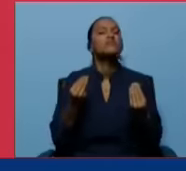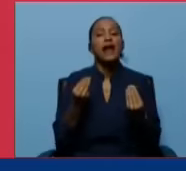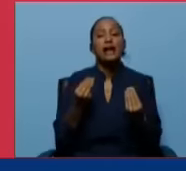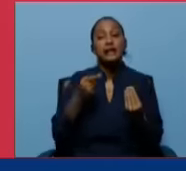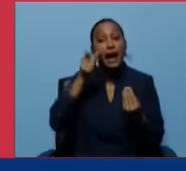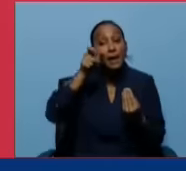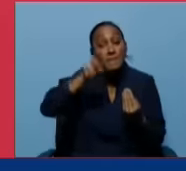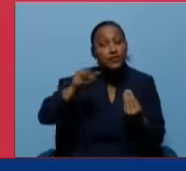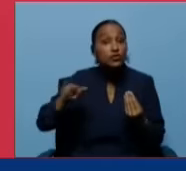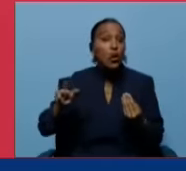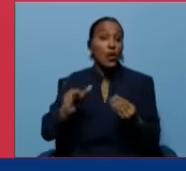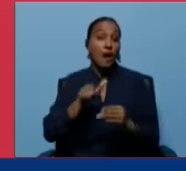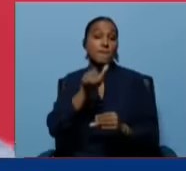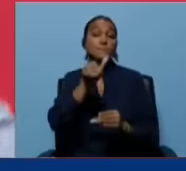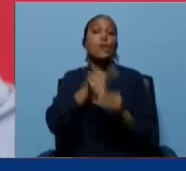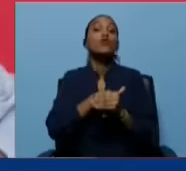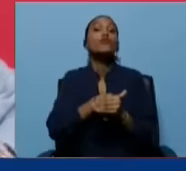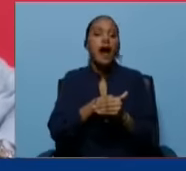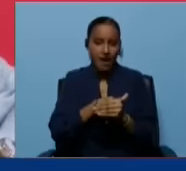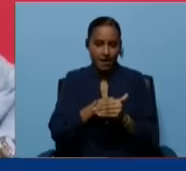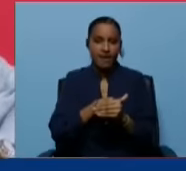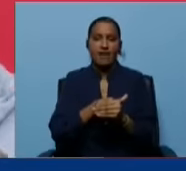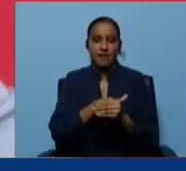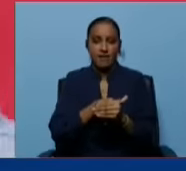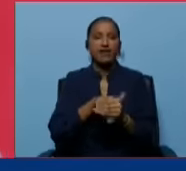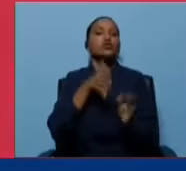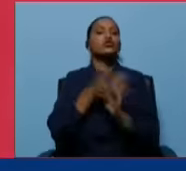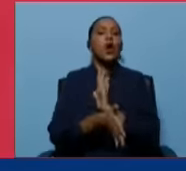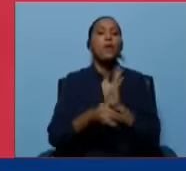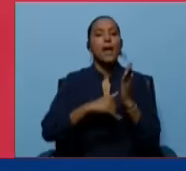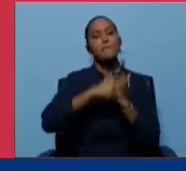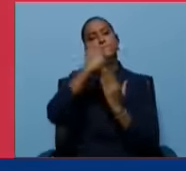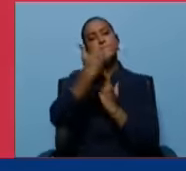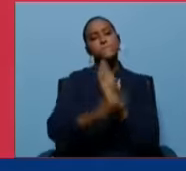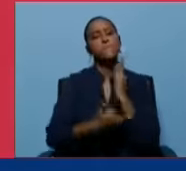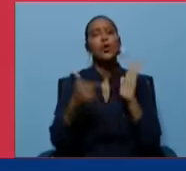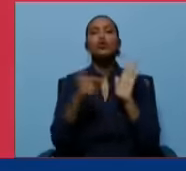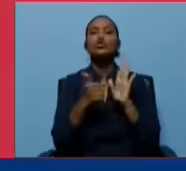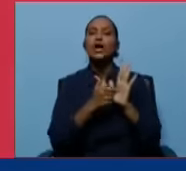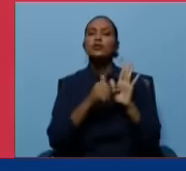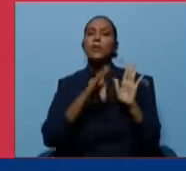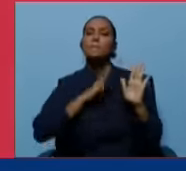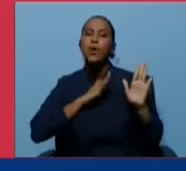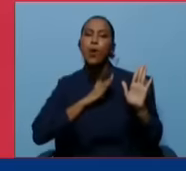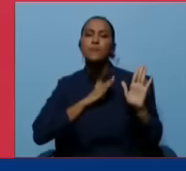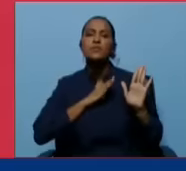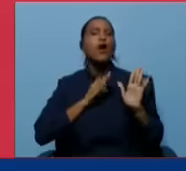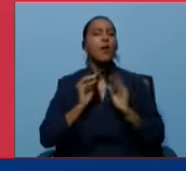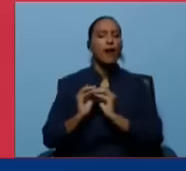votó por sus proyectos prioritarios para la inversión pública allí en las